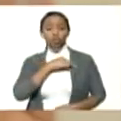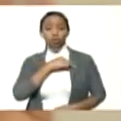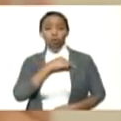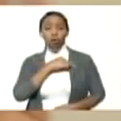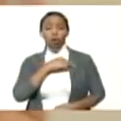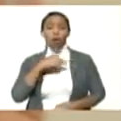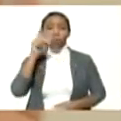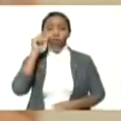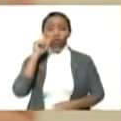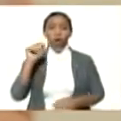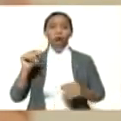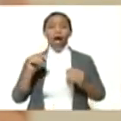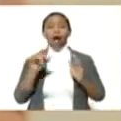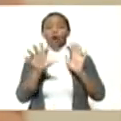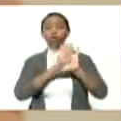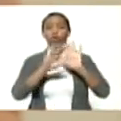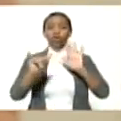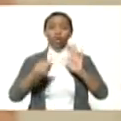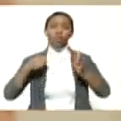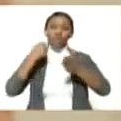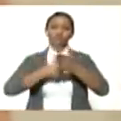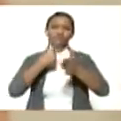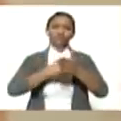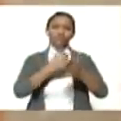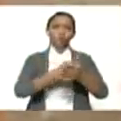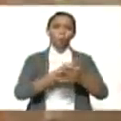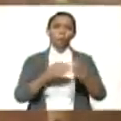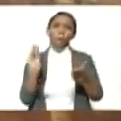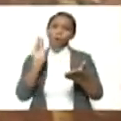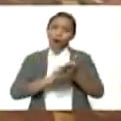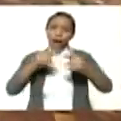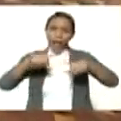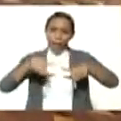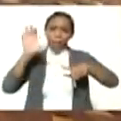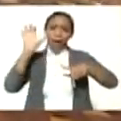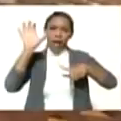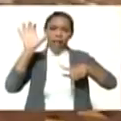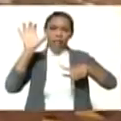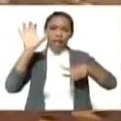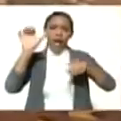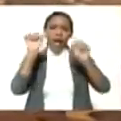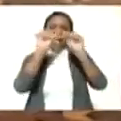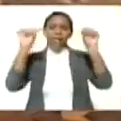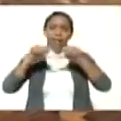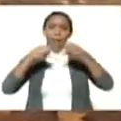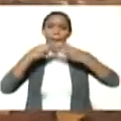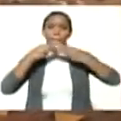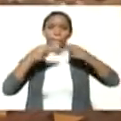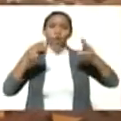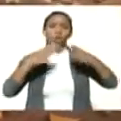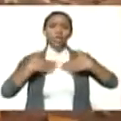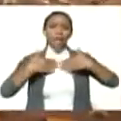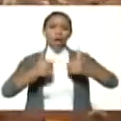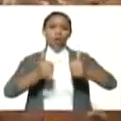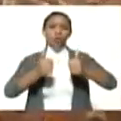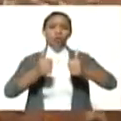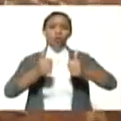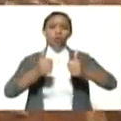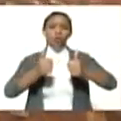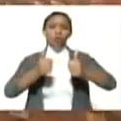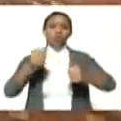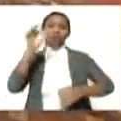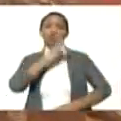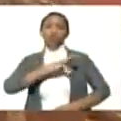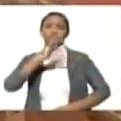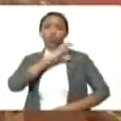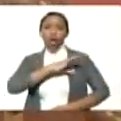constituyente, luchando por instituir en el país el sistema público de salud